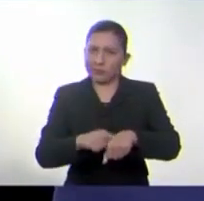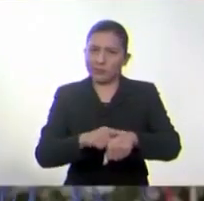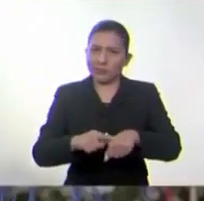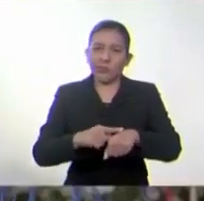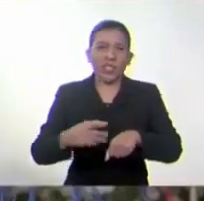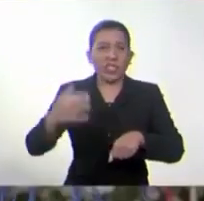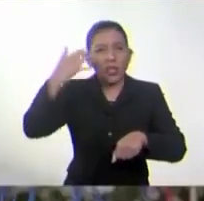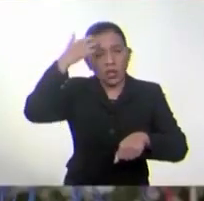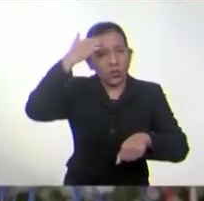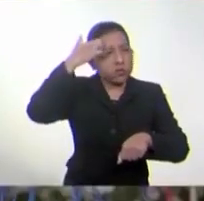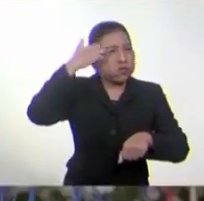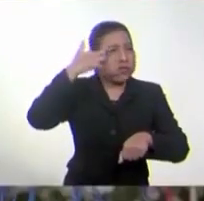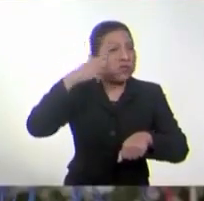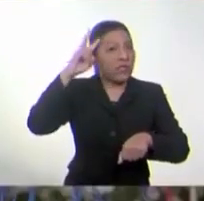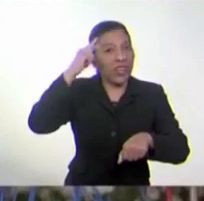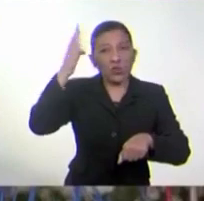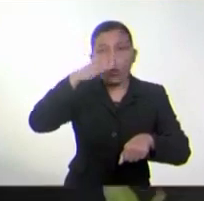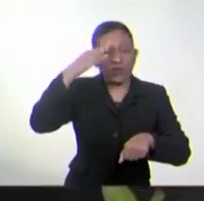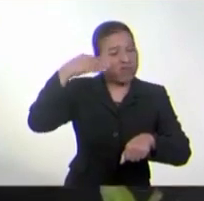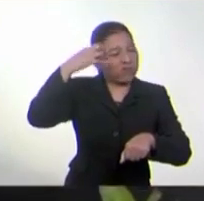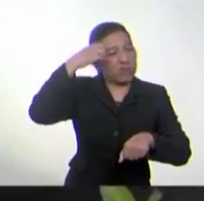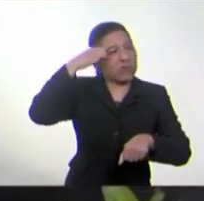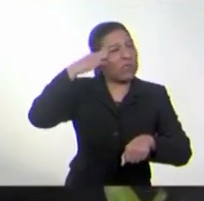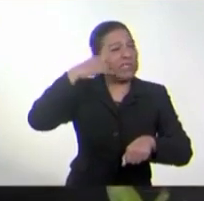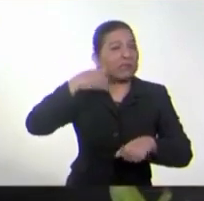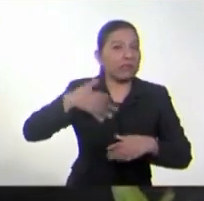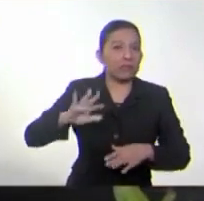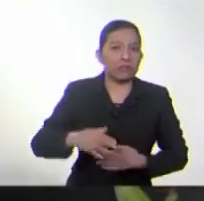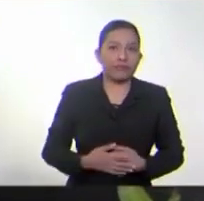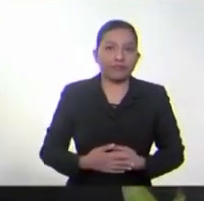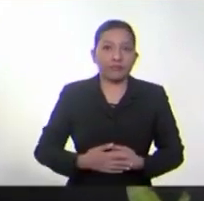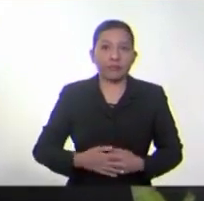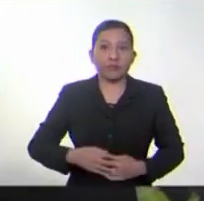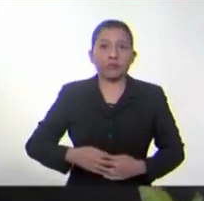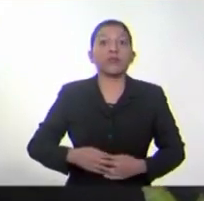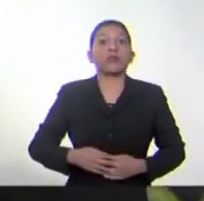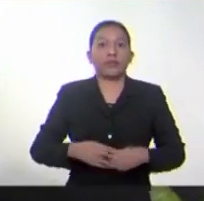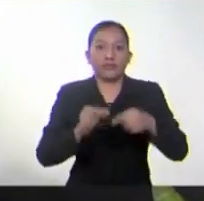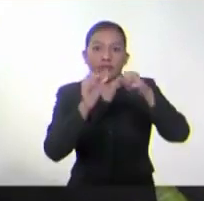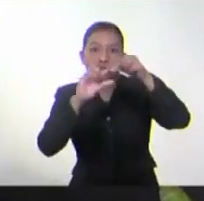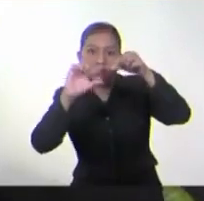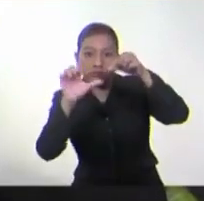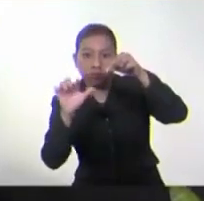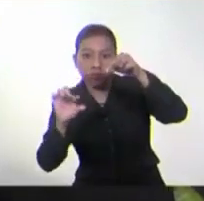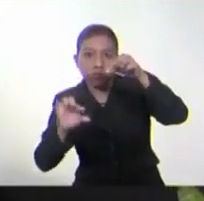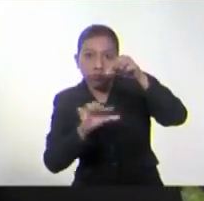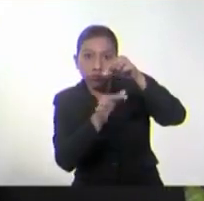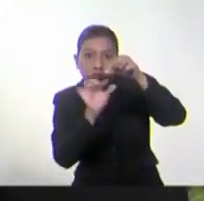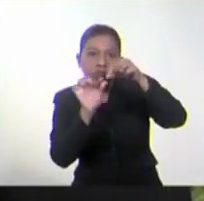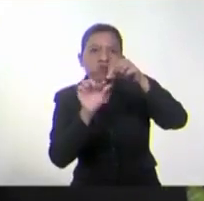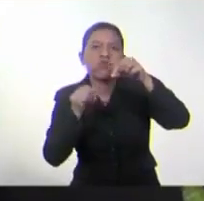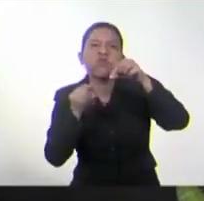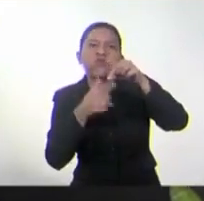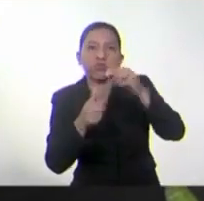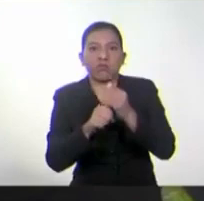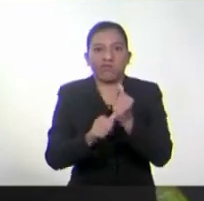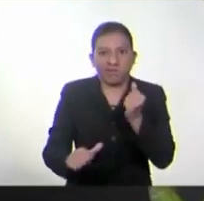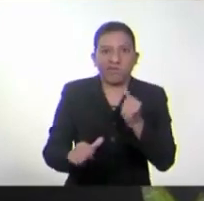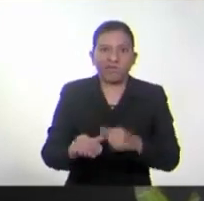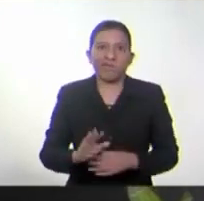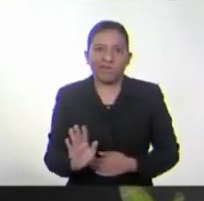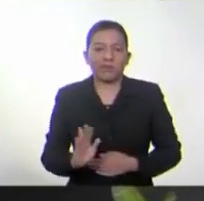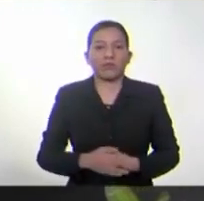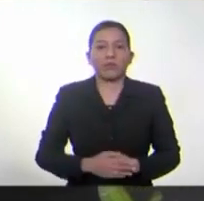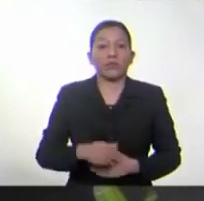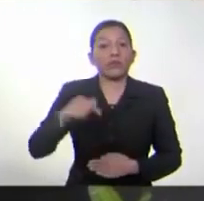Ahora bien, en términos anatómicos, para hablar del sistema excretor, usualmente nos vamos a tener que referir